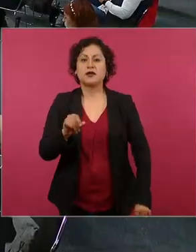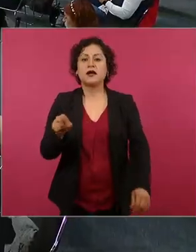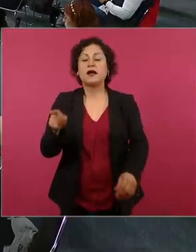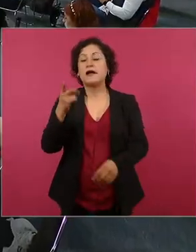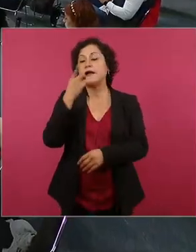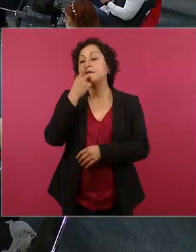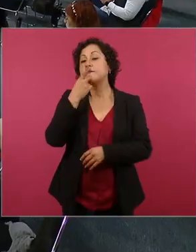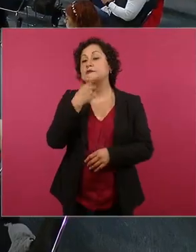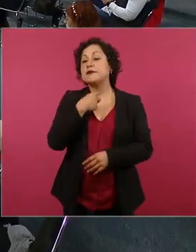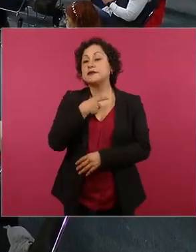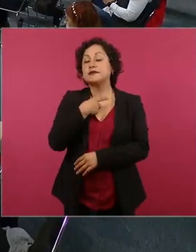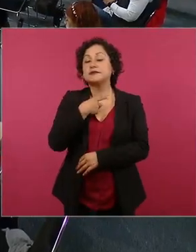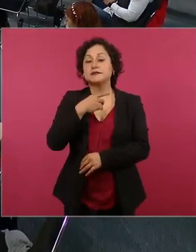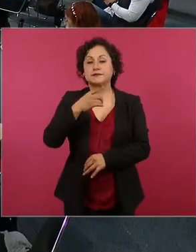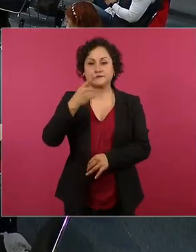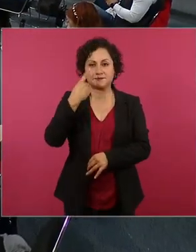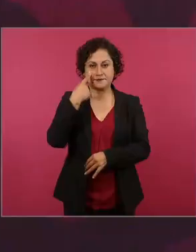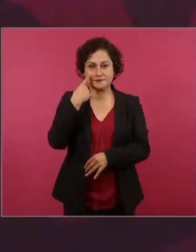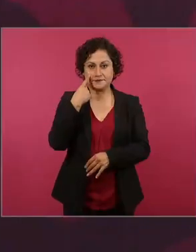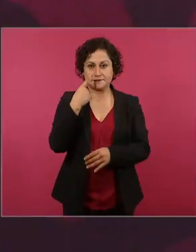es